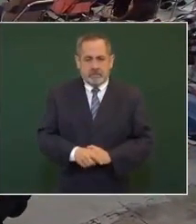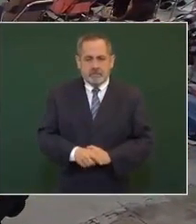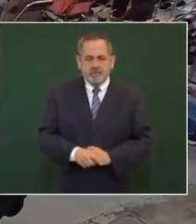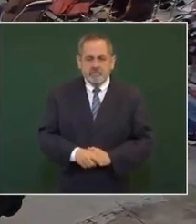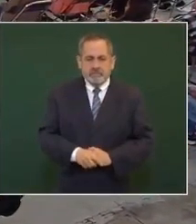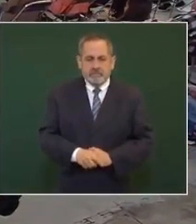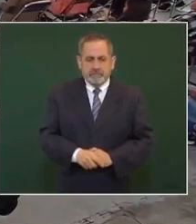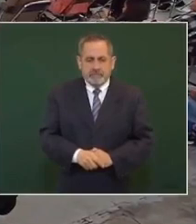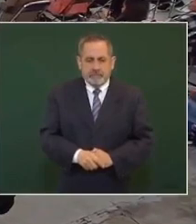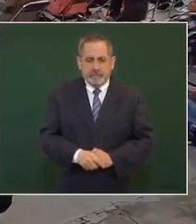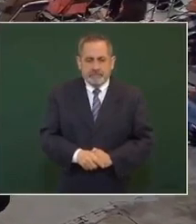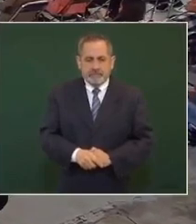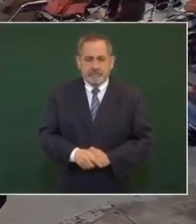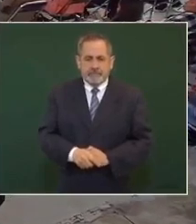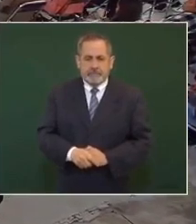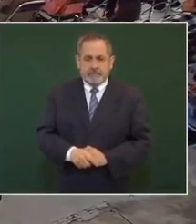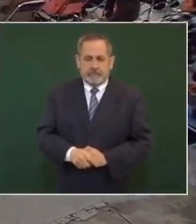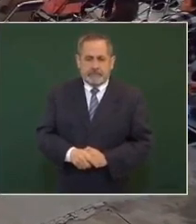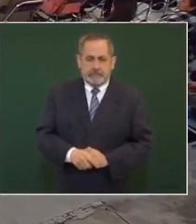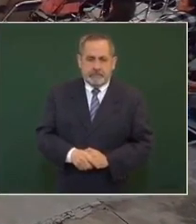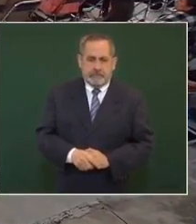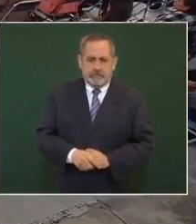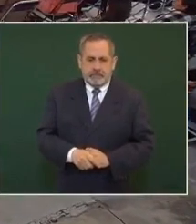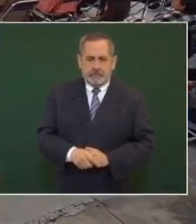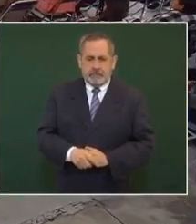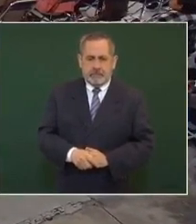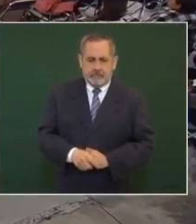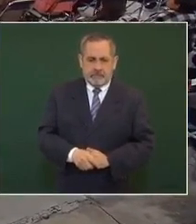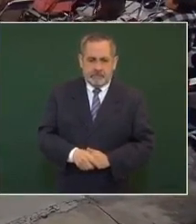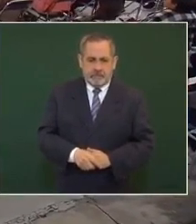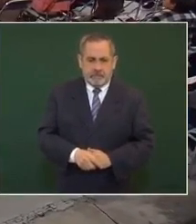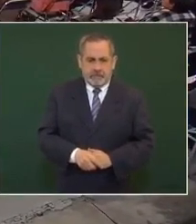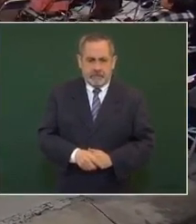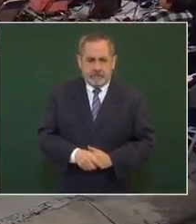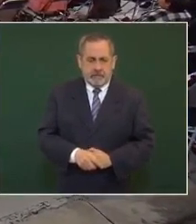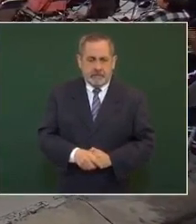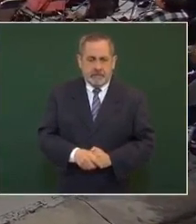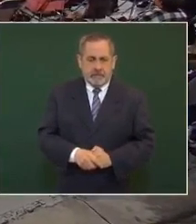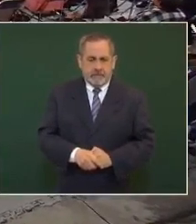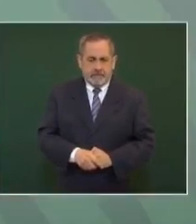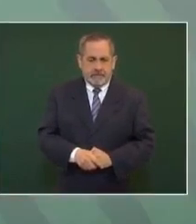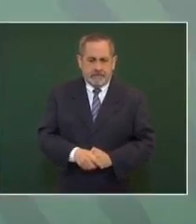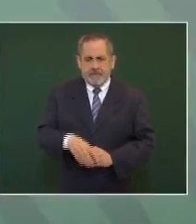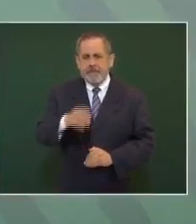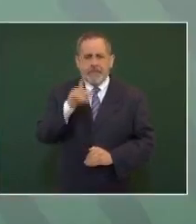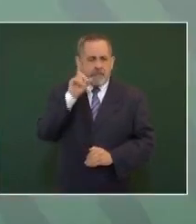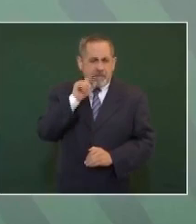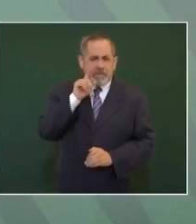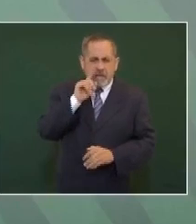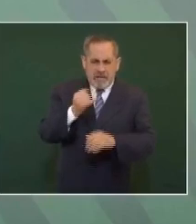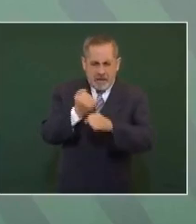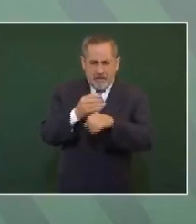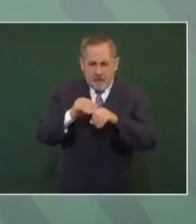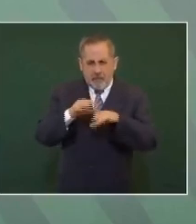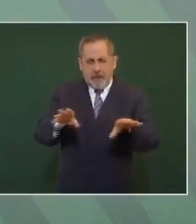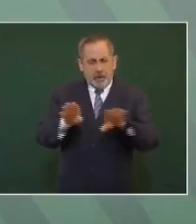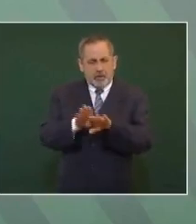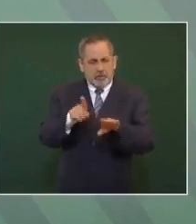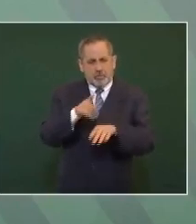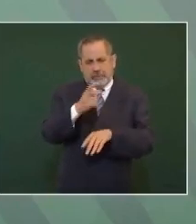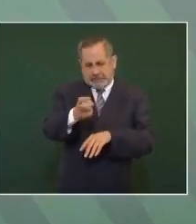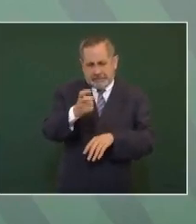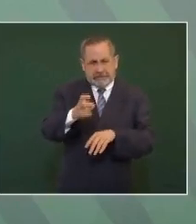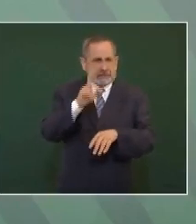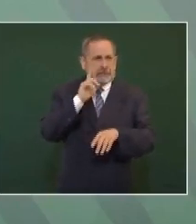mecanismos de seguridad, podría implicar también una sanción, etcétera, pero eso va a partir mucho de la manera en que el propio INAI